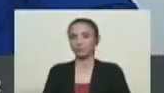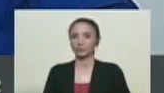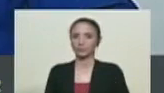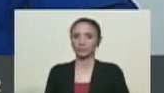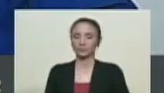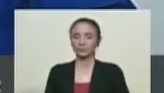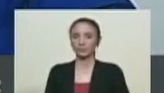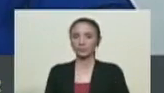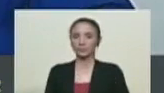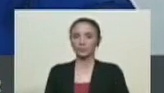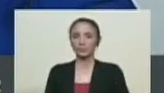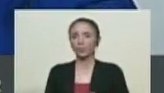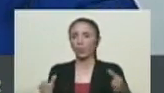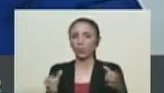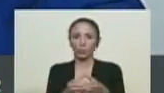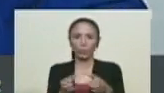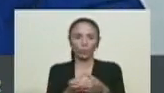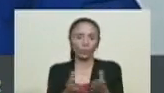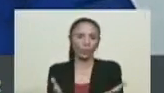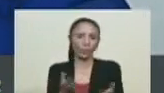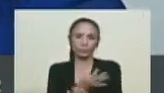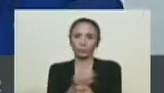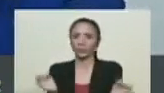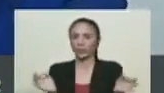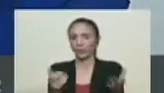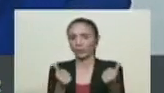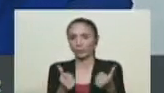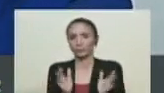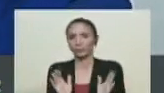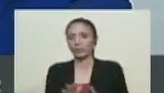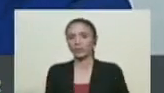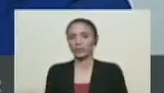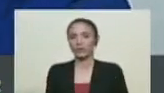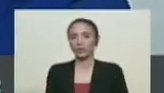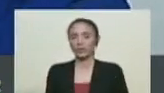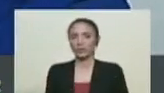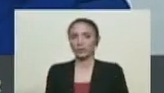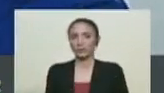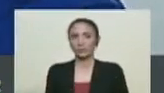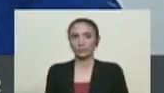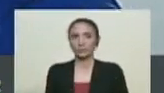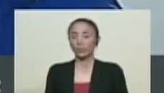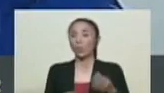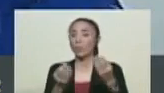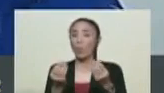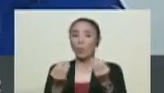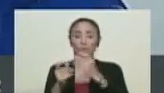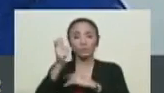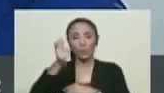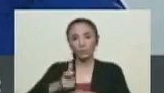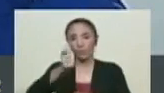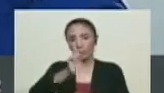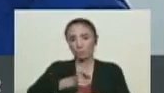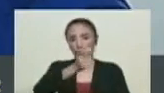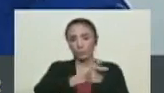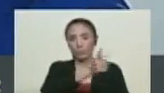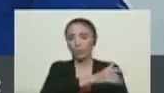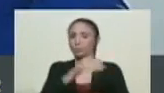una militancia, unos simpatizantes y millones de votantes. Todas las encuestas